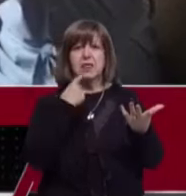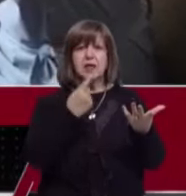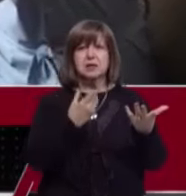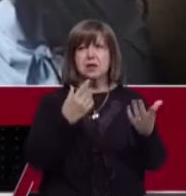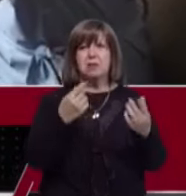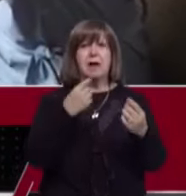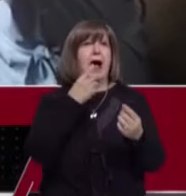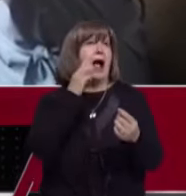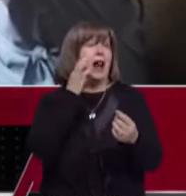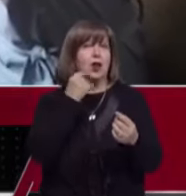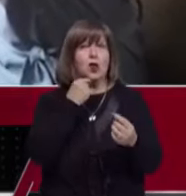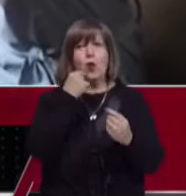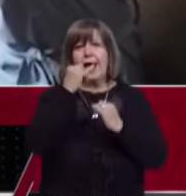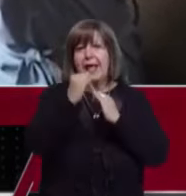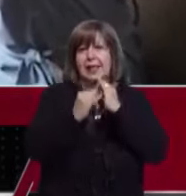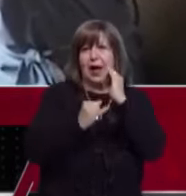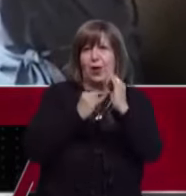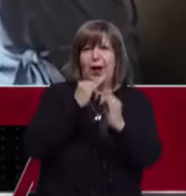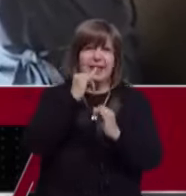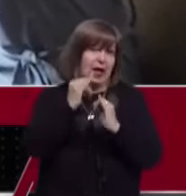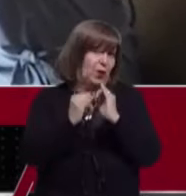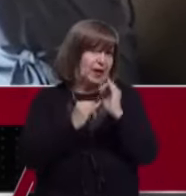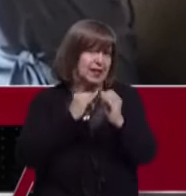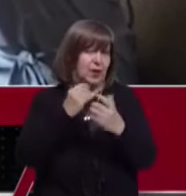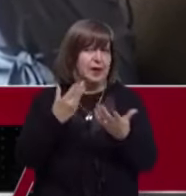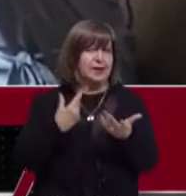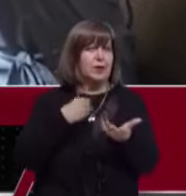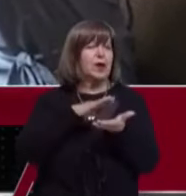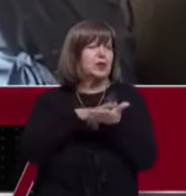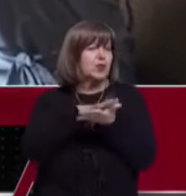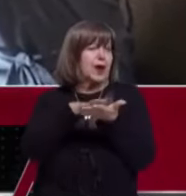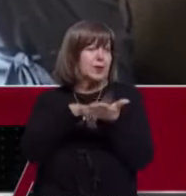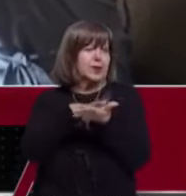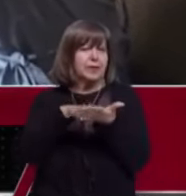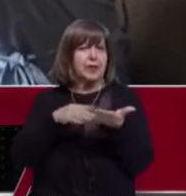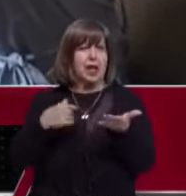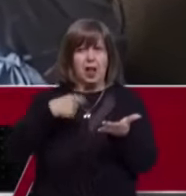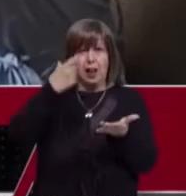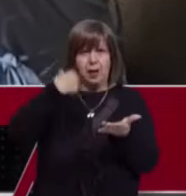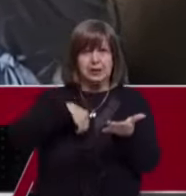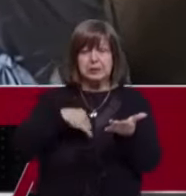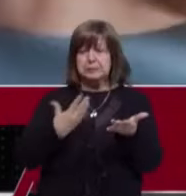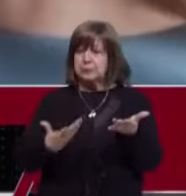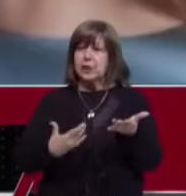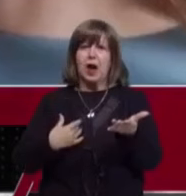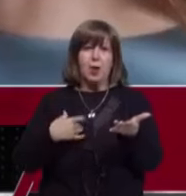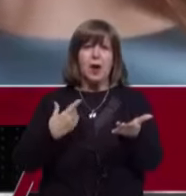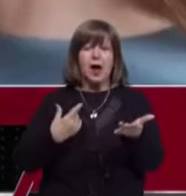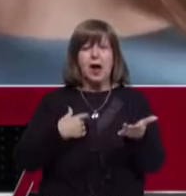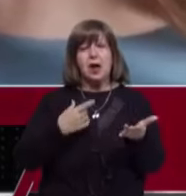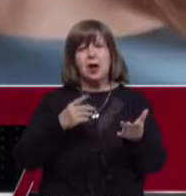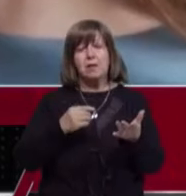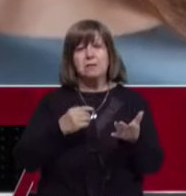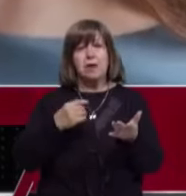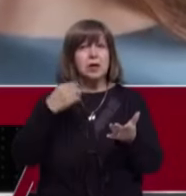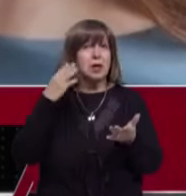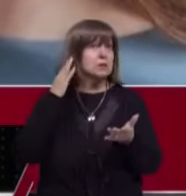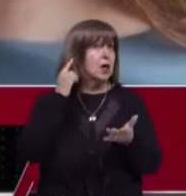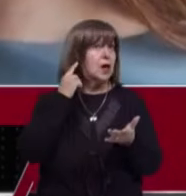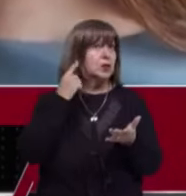ser diversa. Esto es fraude por ingeniería social. Entonces, así la víctima, con engaños que realmente son muy